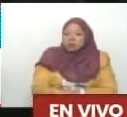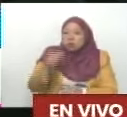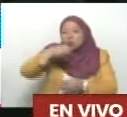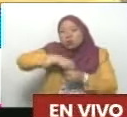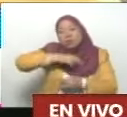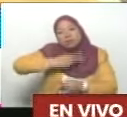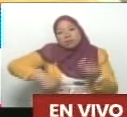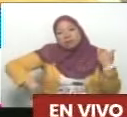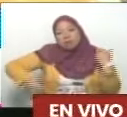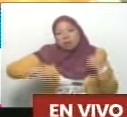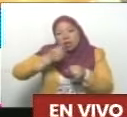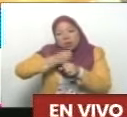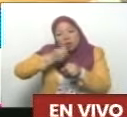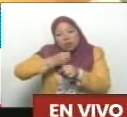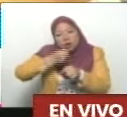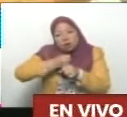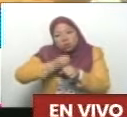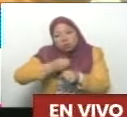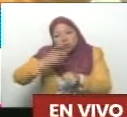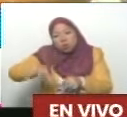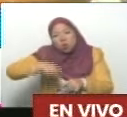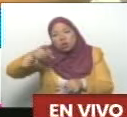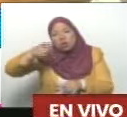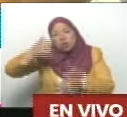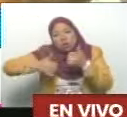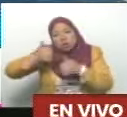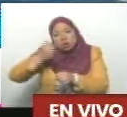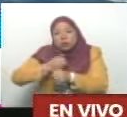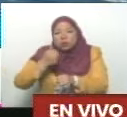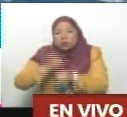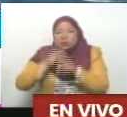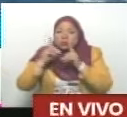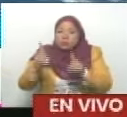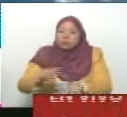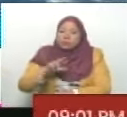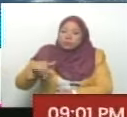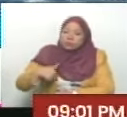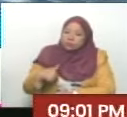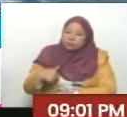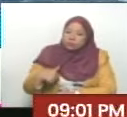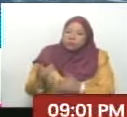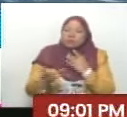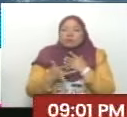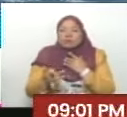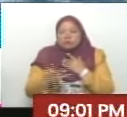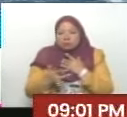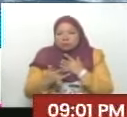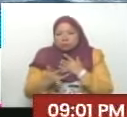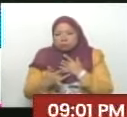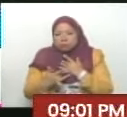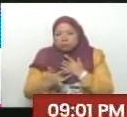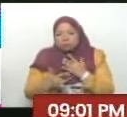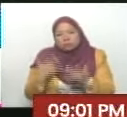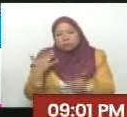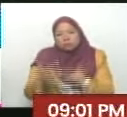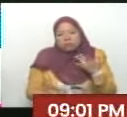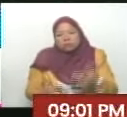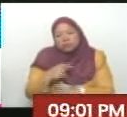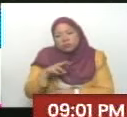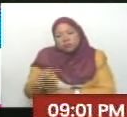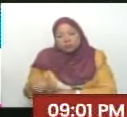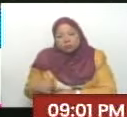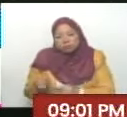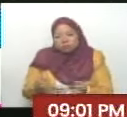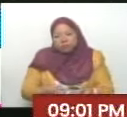instruyó, presidente, de trabajar la postulación y la definición de los elementos técnicos para que tengamos un